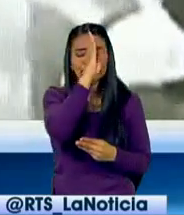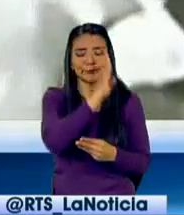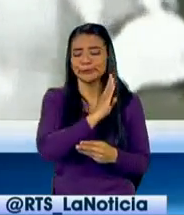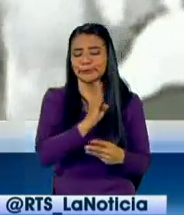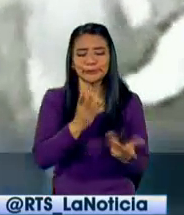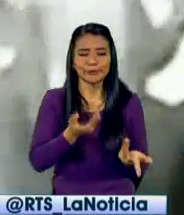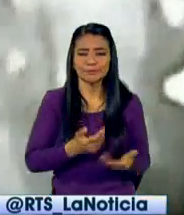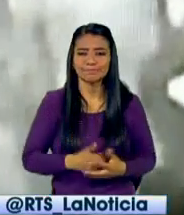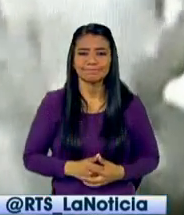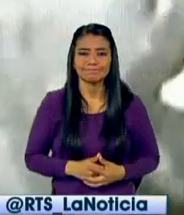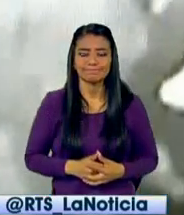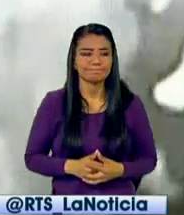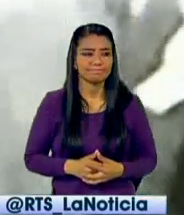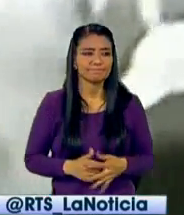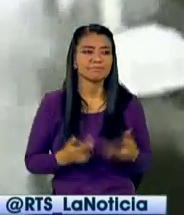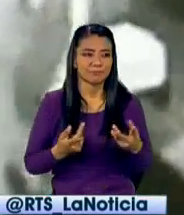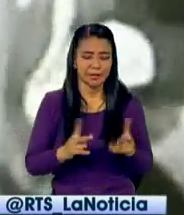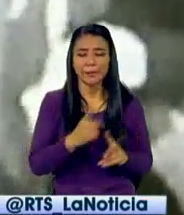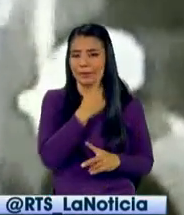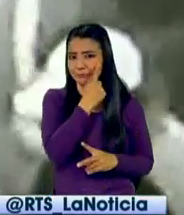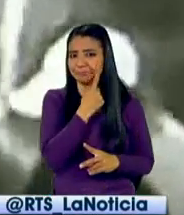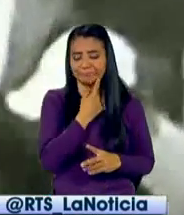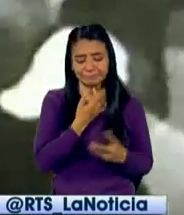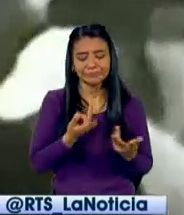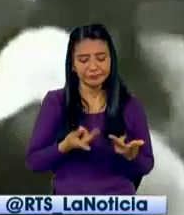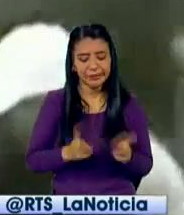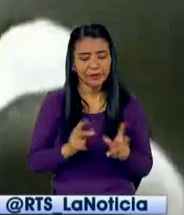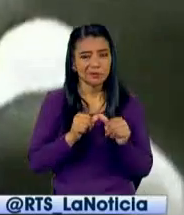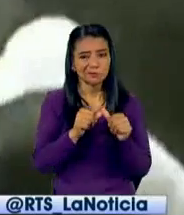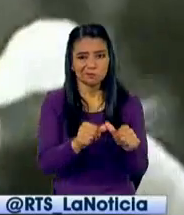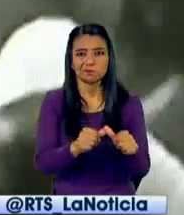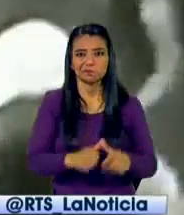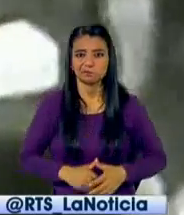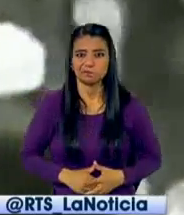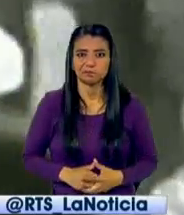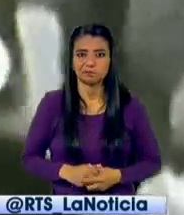más aún de su memoria, informó Julio César Saona.